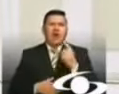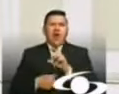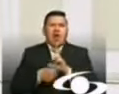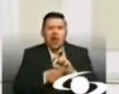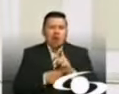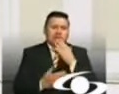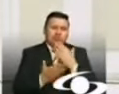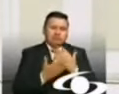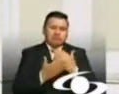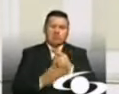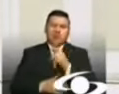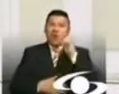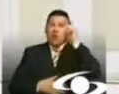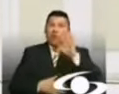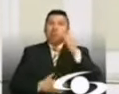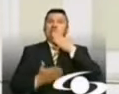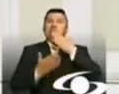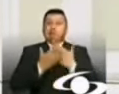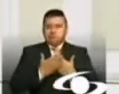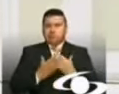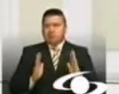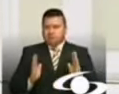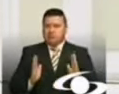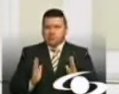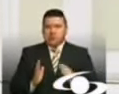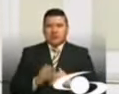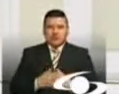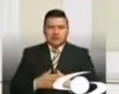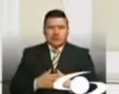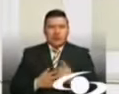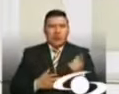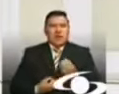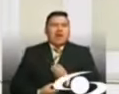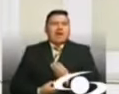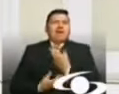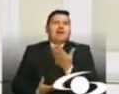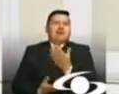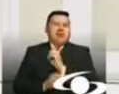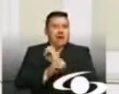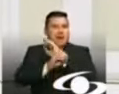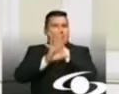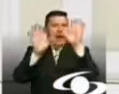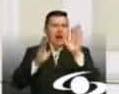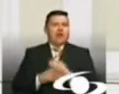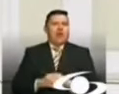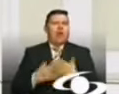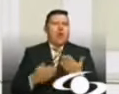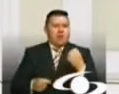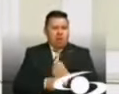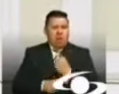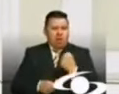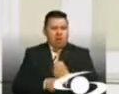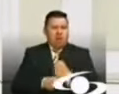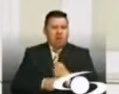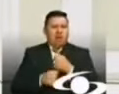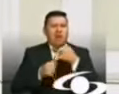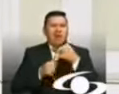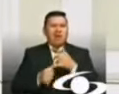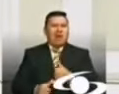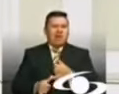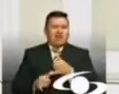autoridades locales. Agradecerle al señor gobernador que ha expresado de una manera muy clara cómo esa labor de los